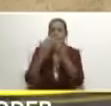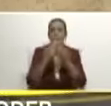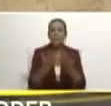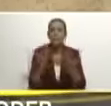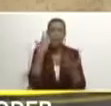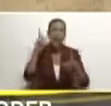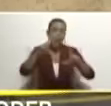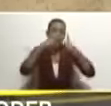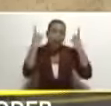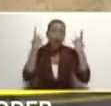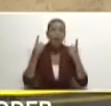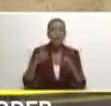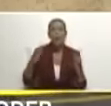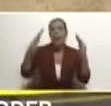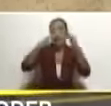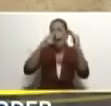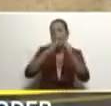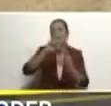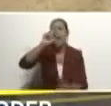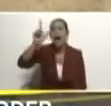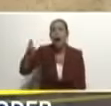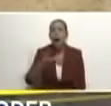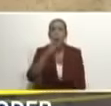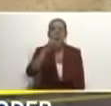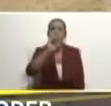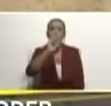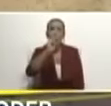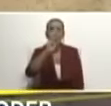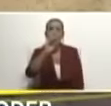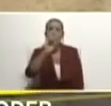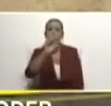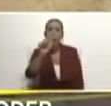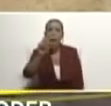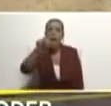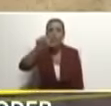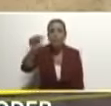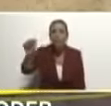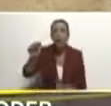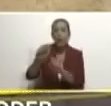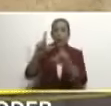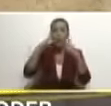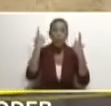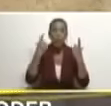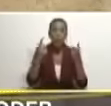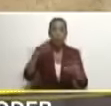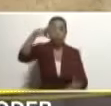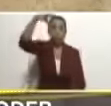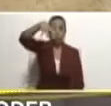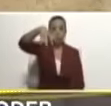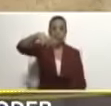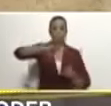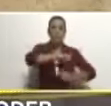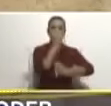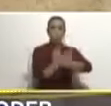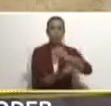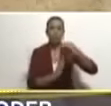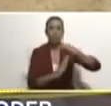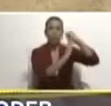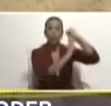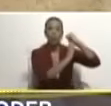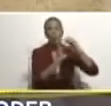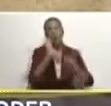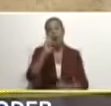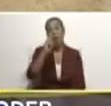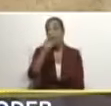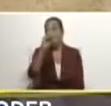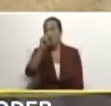colegio, en la escuela, en el liceo. La compañía guipuzcoana tenía el monopolio, porque éramos colonia.